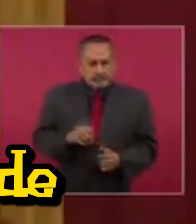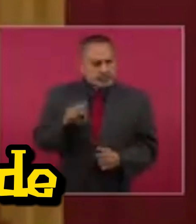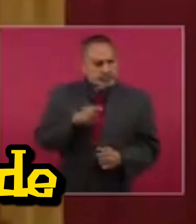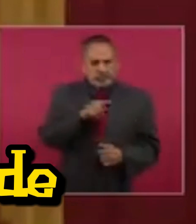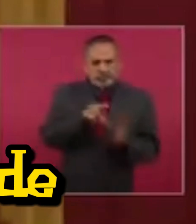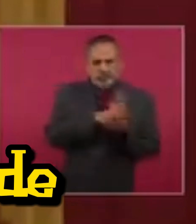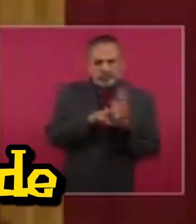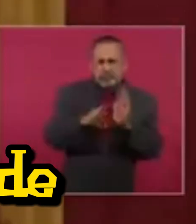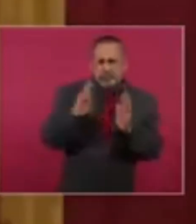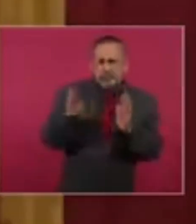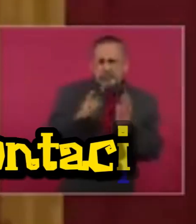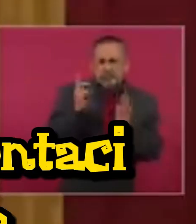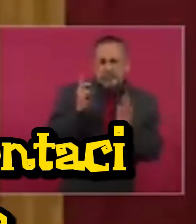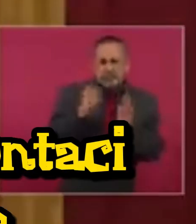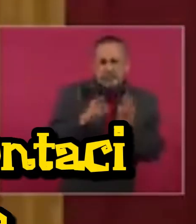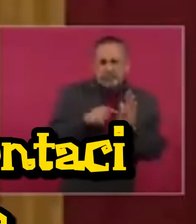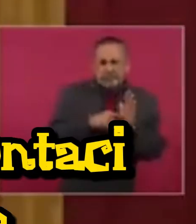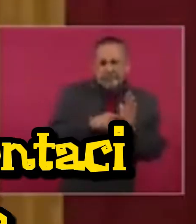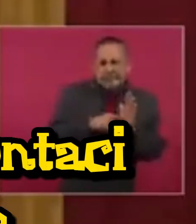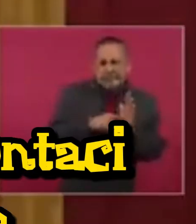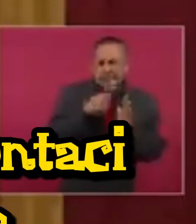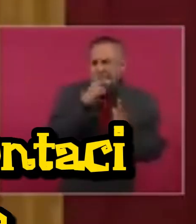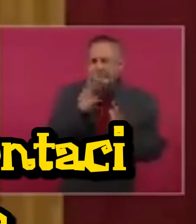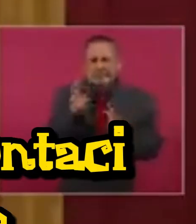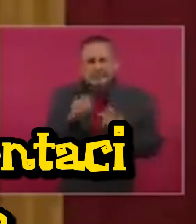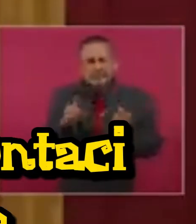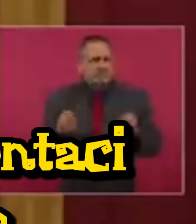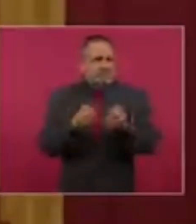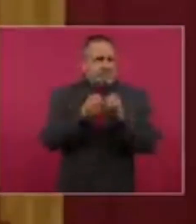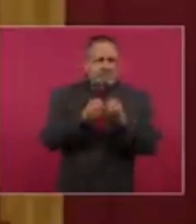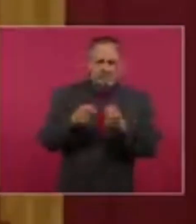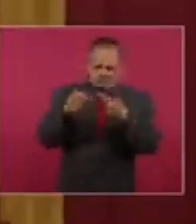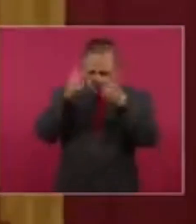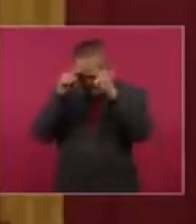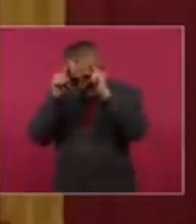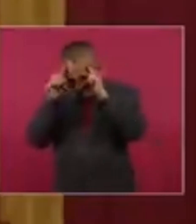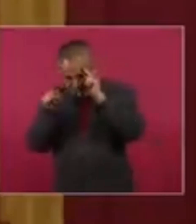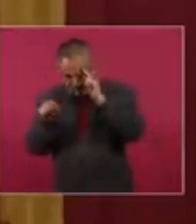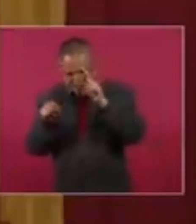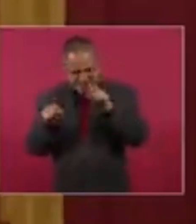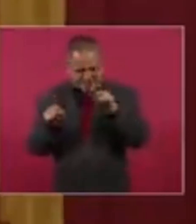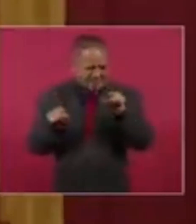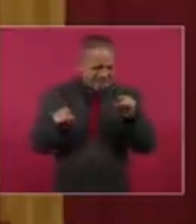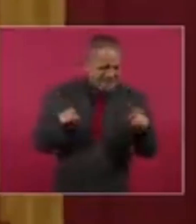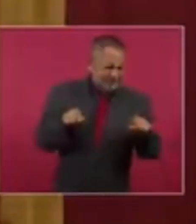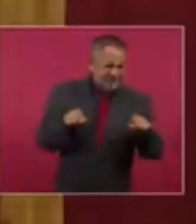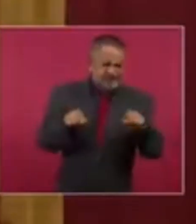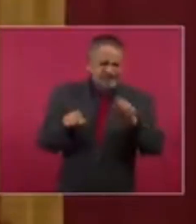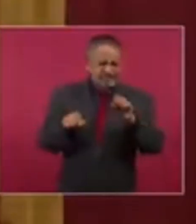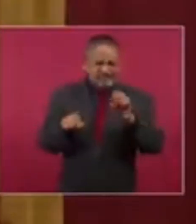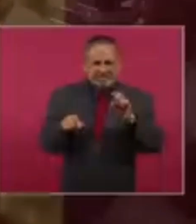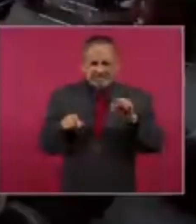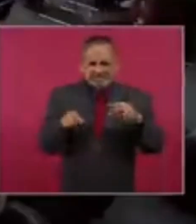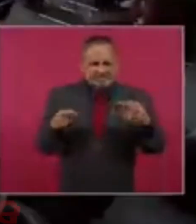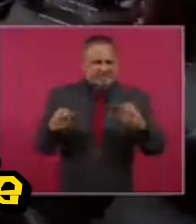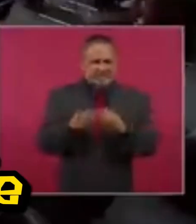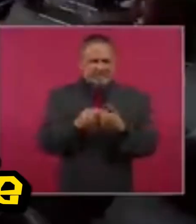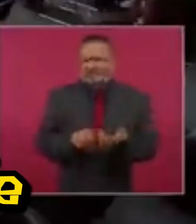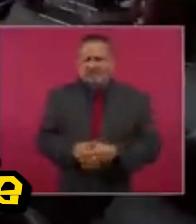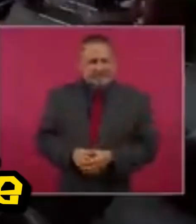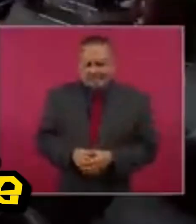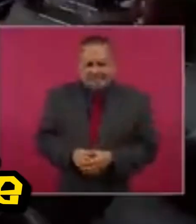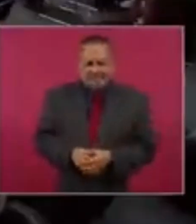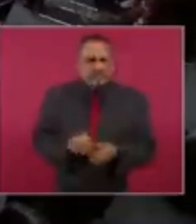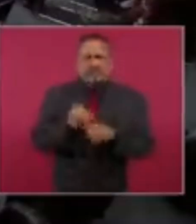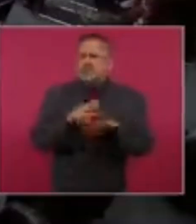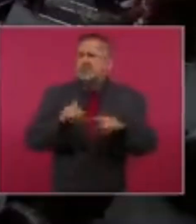Washington Post de una supuesta confrontación entre Marina y la defensa. Es un